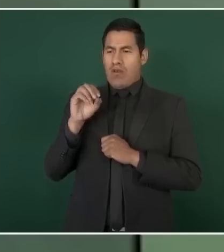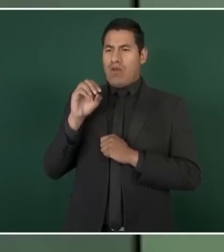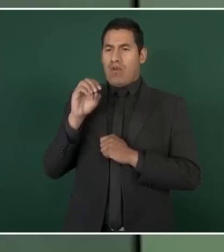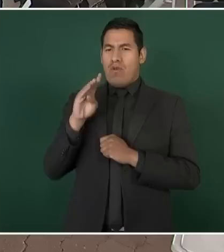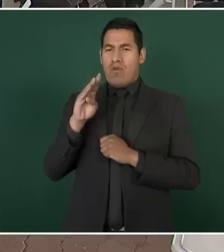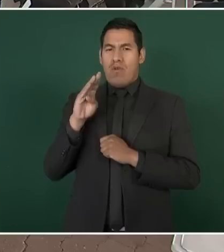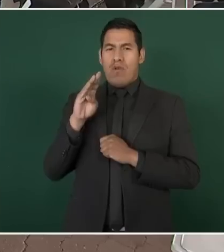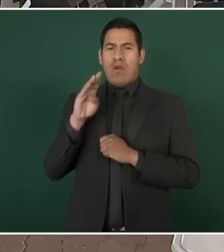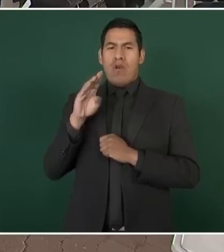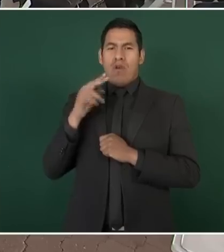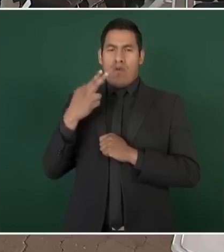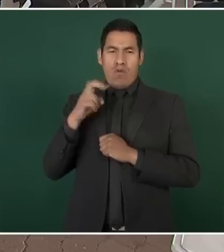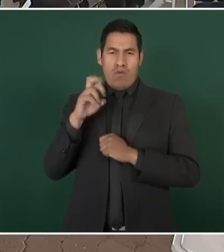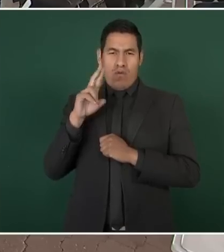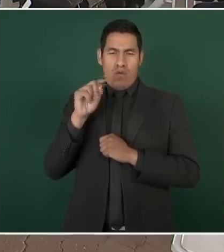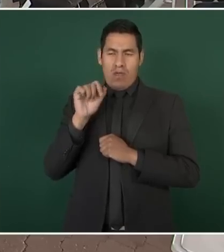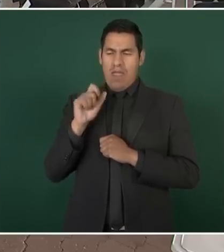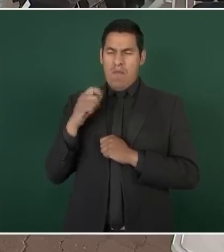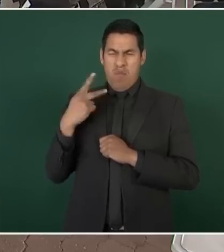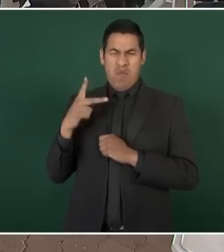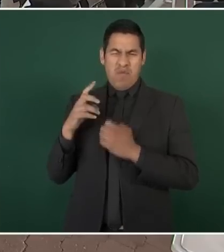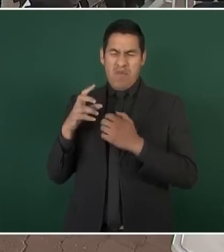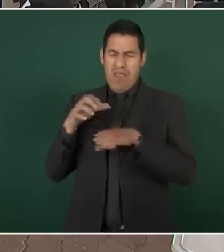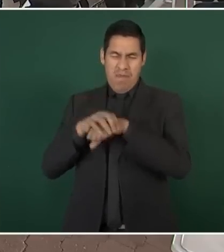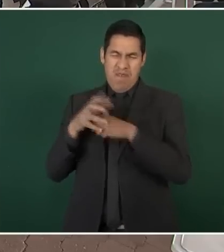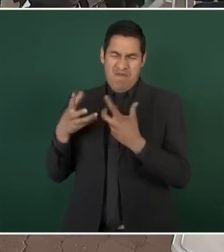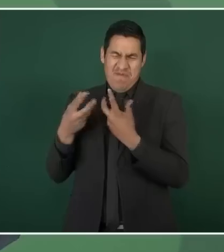siempre con una actitud